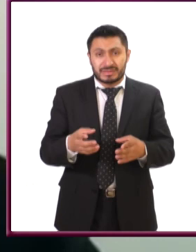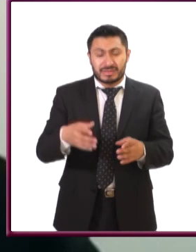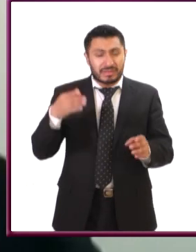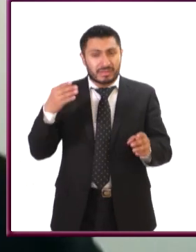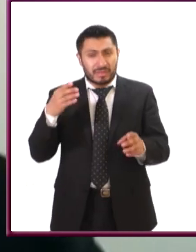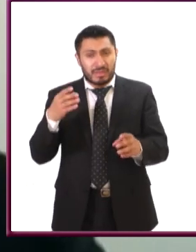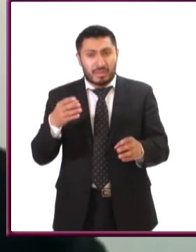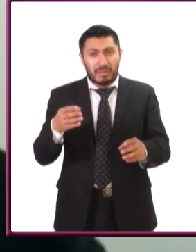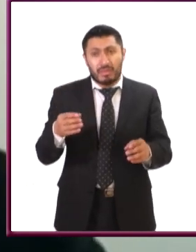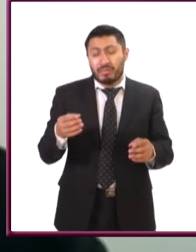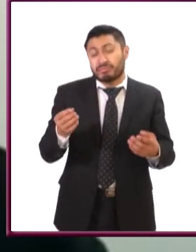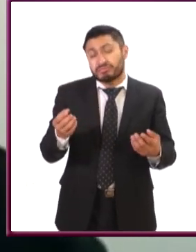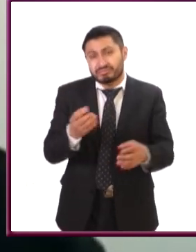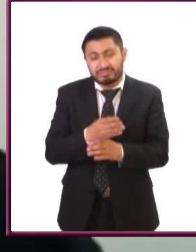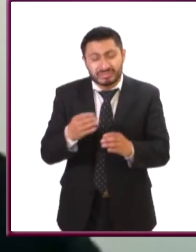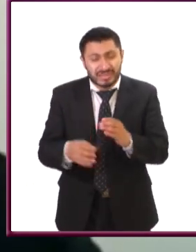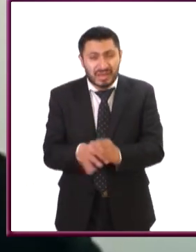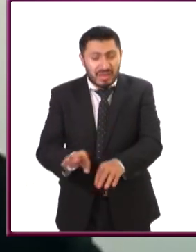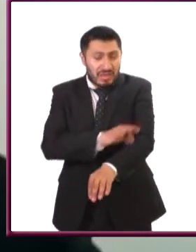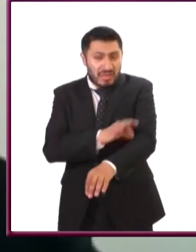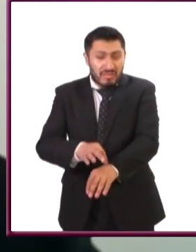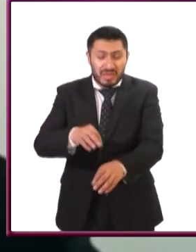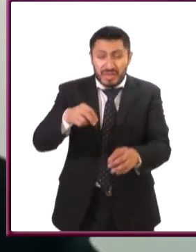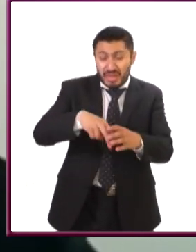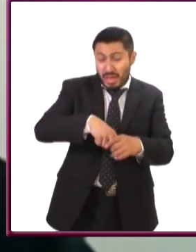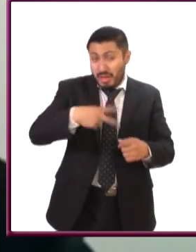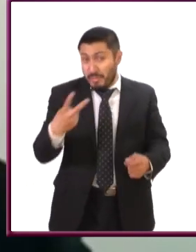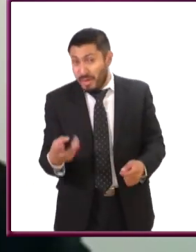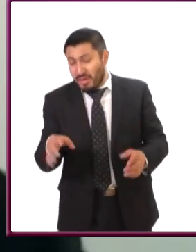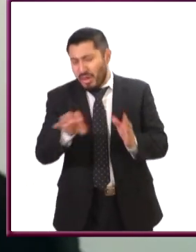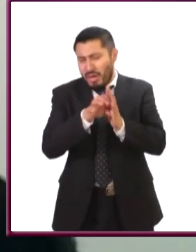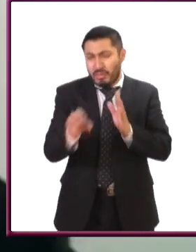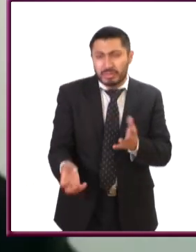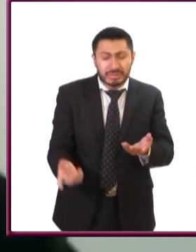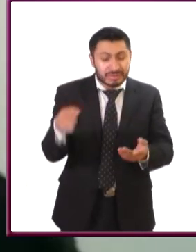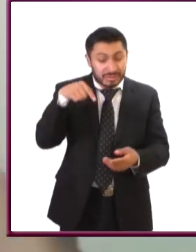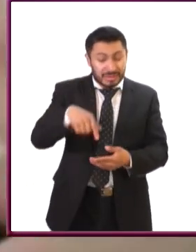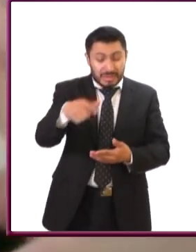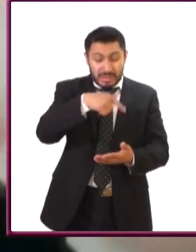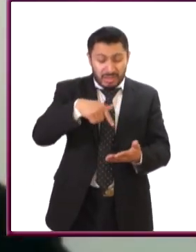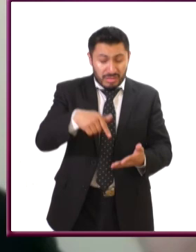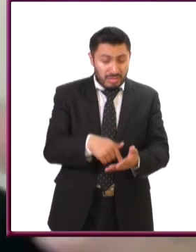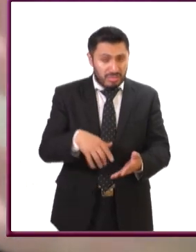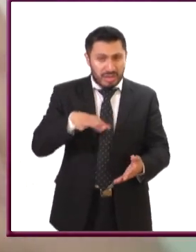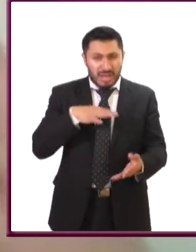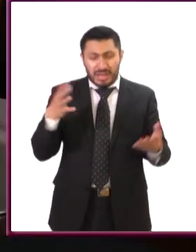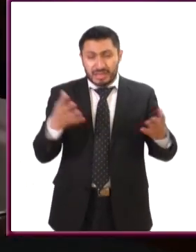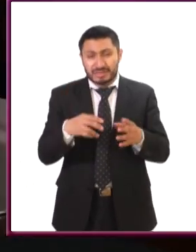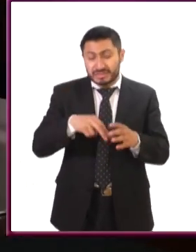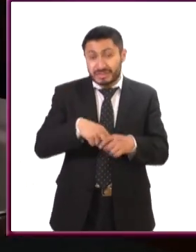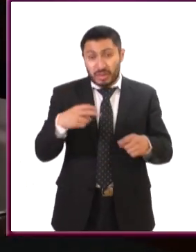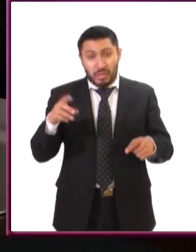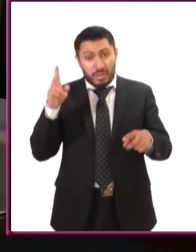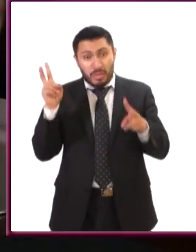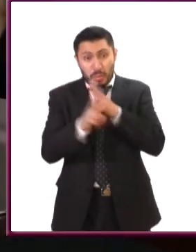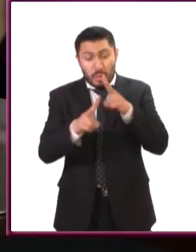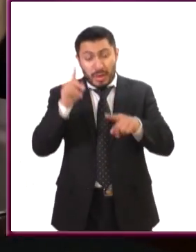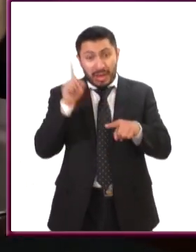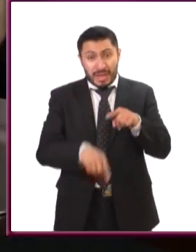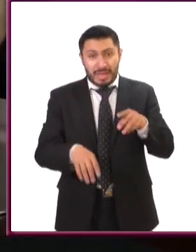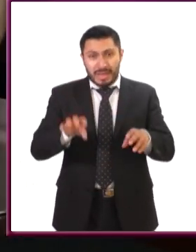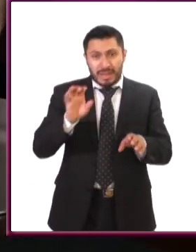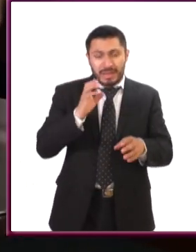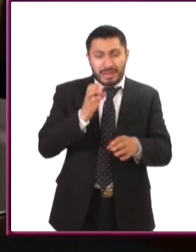el instrumento lo que mide son efectos de esa ausencia de materia. Por ejemplo, si en esta habitación hacemos el vacío